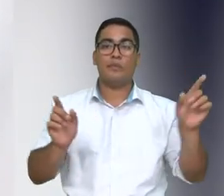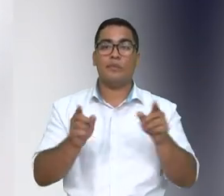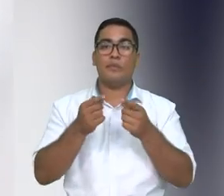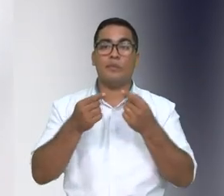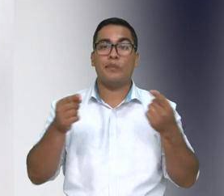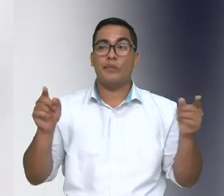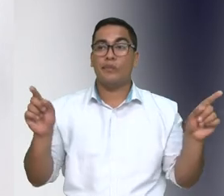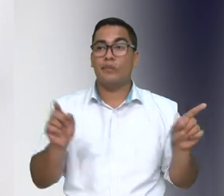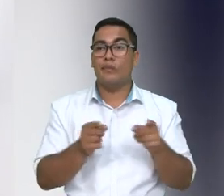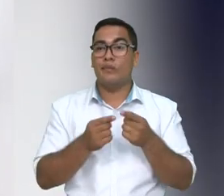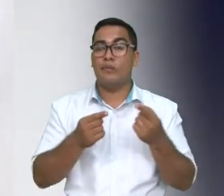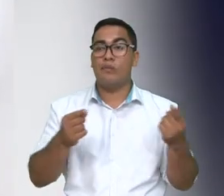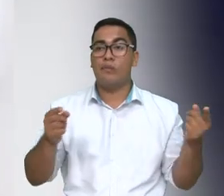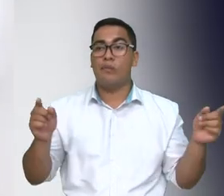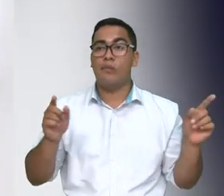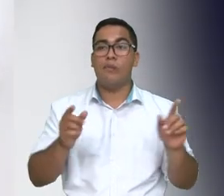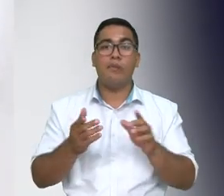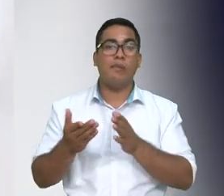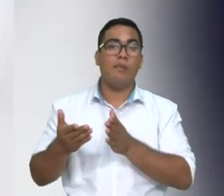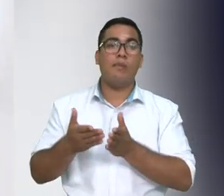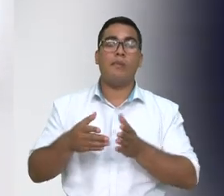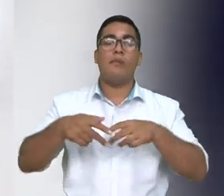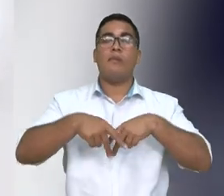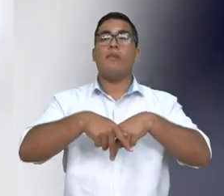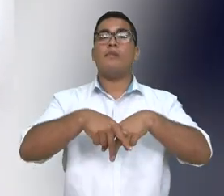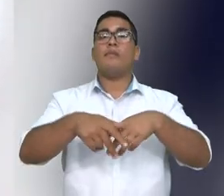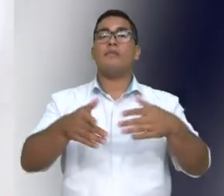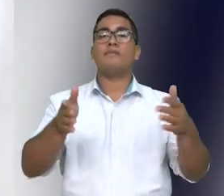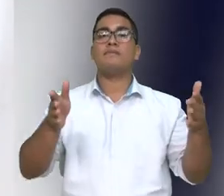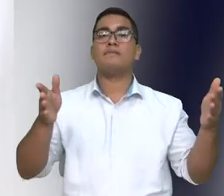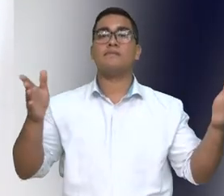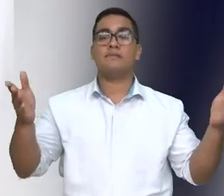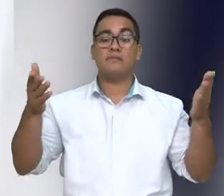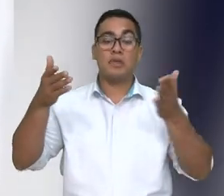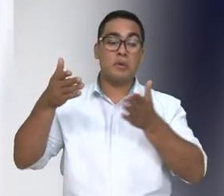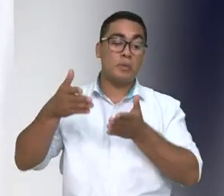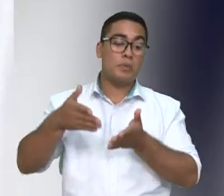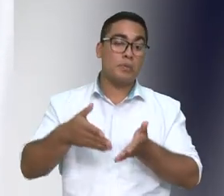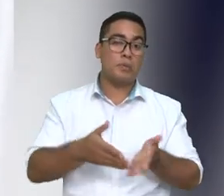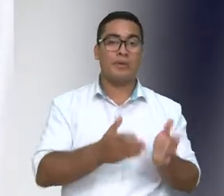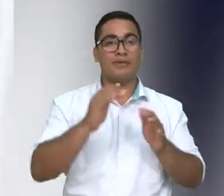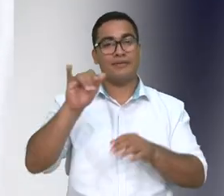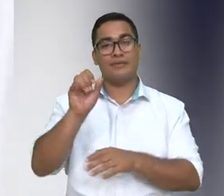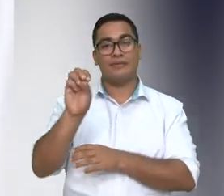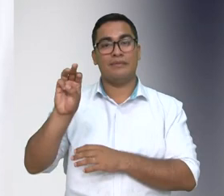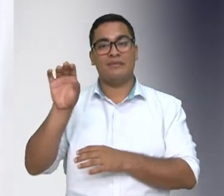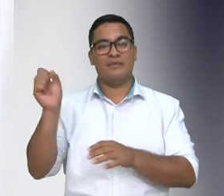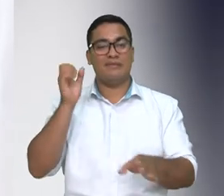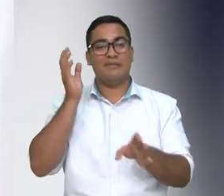que la orquesta de Titanic acompañaba el hundimiento del barco en la película de James Cameron.